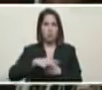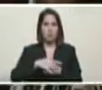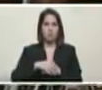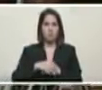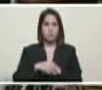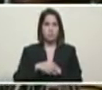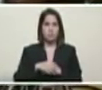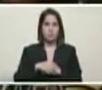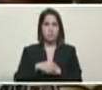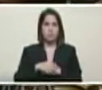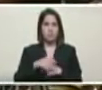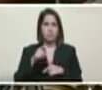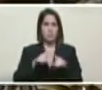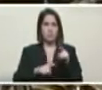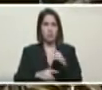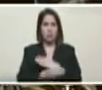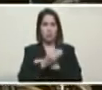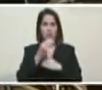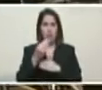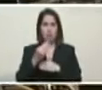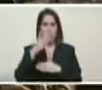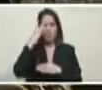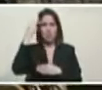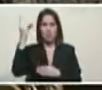por la protección de Dios, salí vivo.